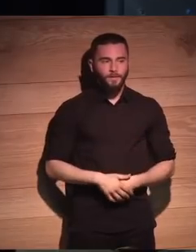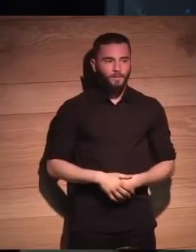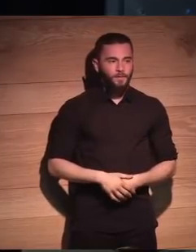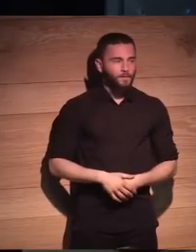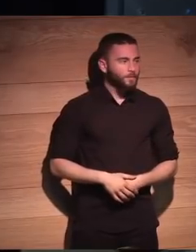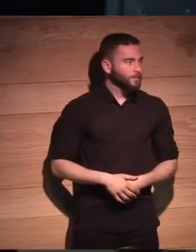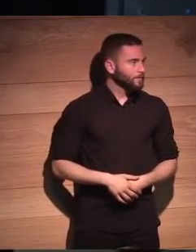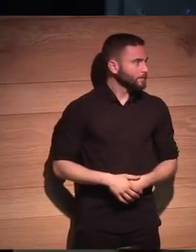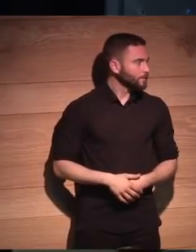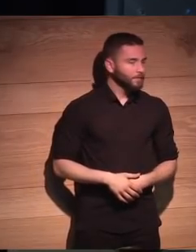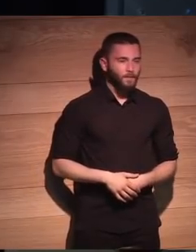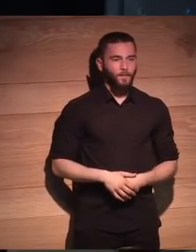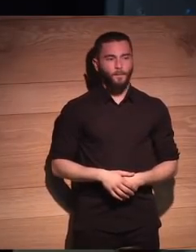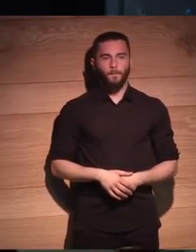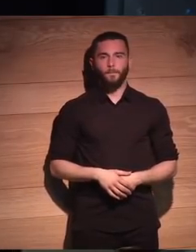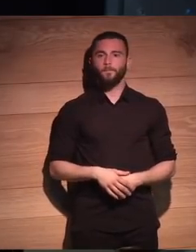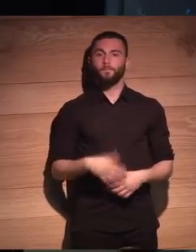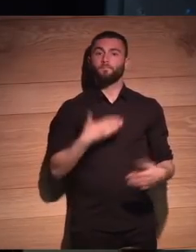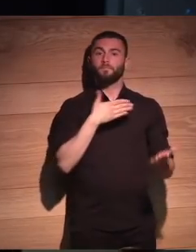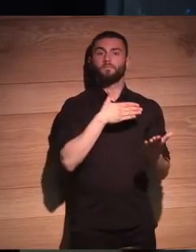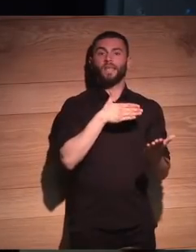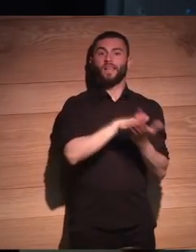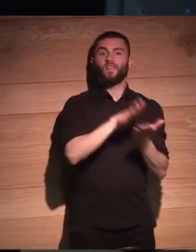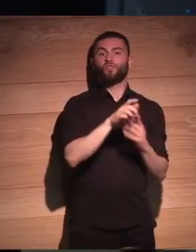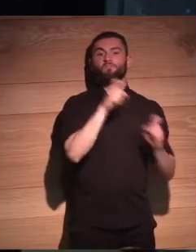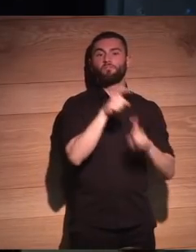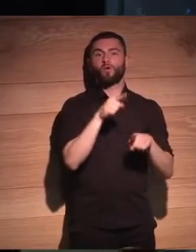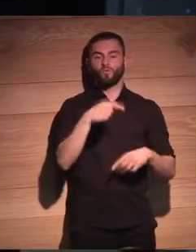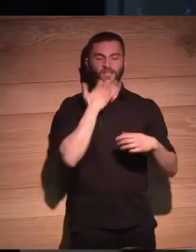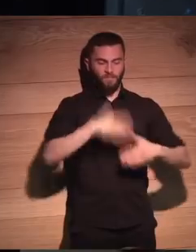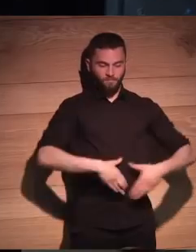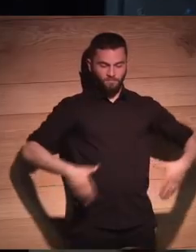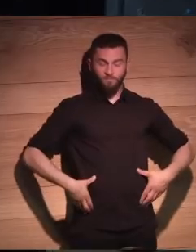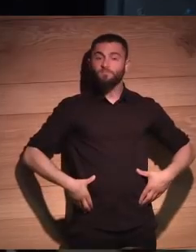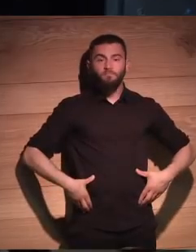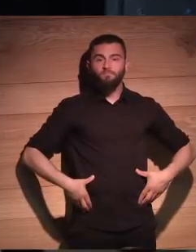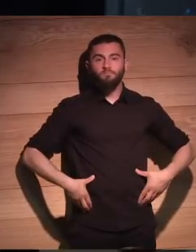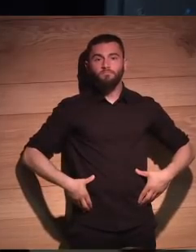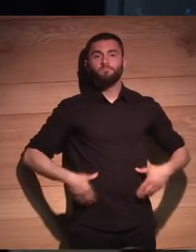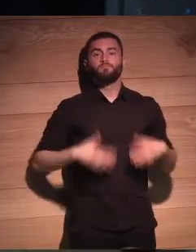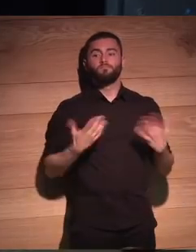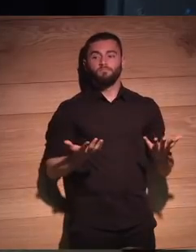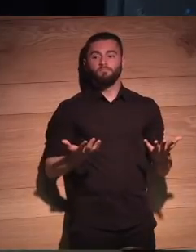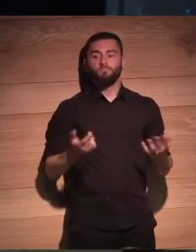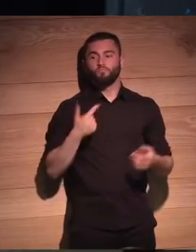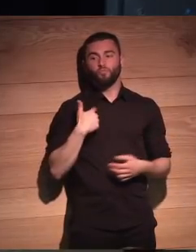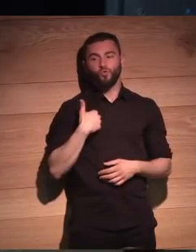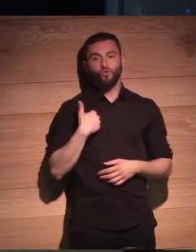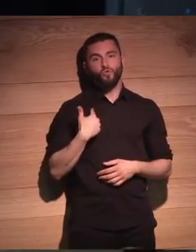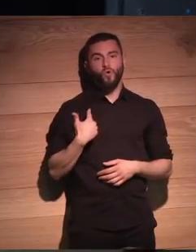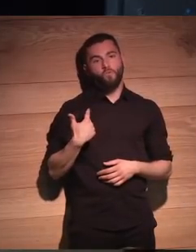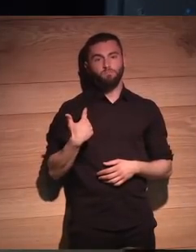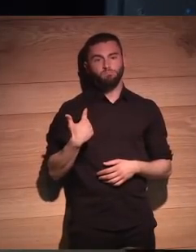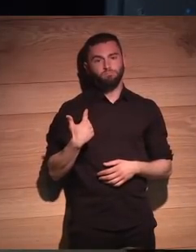pero... Pues eso, el editor nos pregunta, oye, ¿y si ponemos unos calzoncillos o algo? Que esto se ve muy cañero, ¿no? La